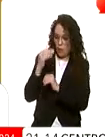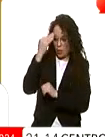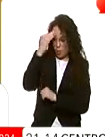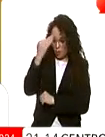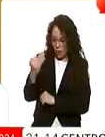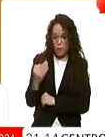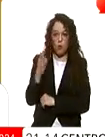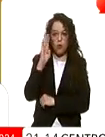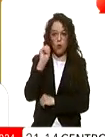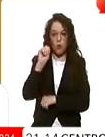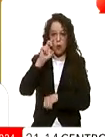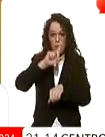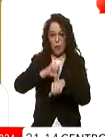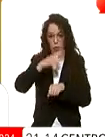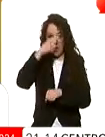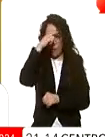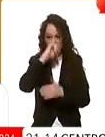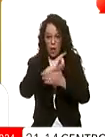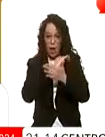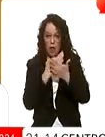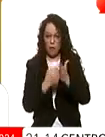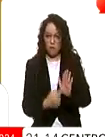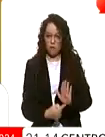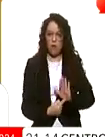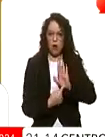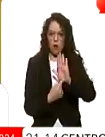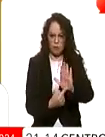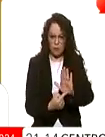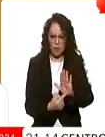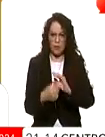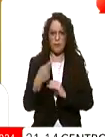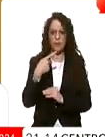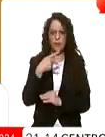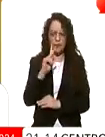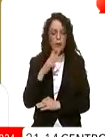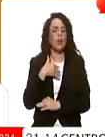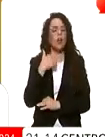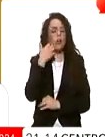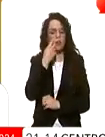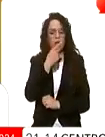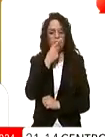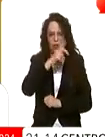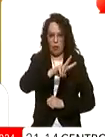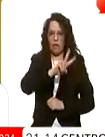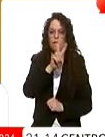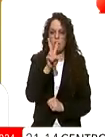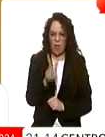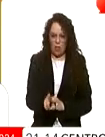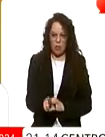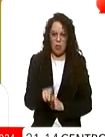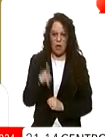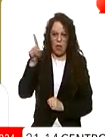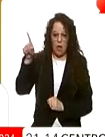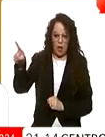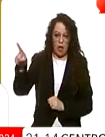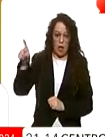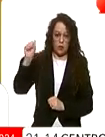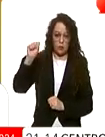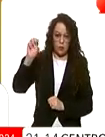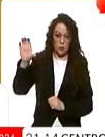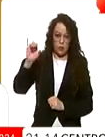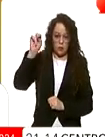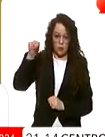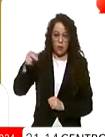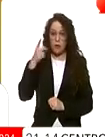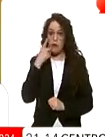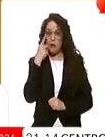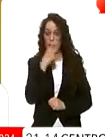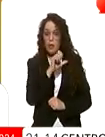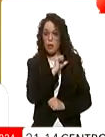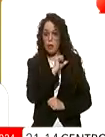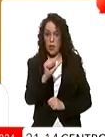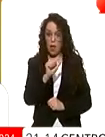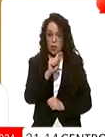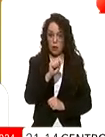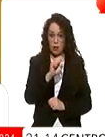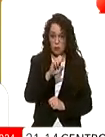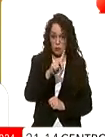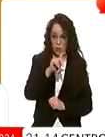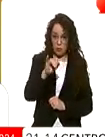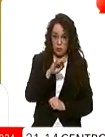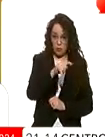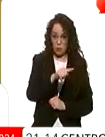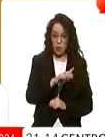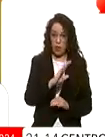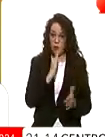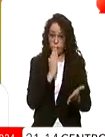quiero decir que la Corte, uno, en ningún momento le dijo al tribunal que dejara de actuar. A mi juicio no